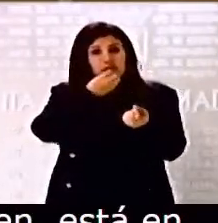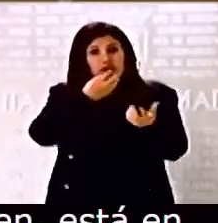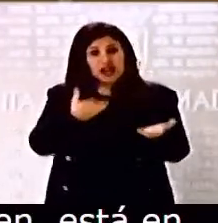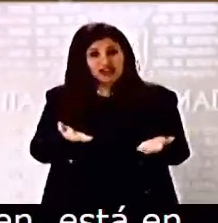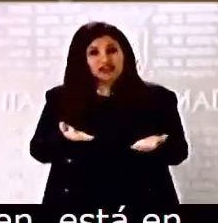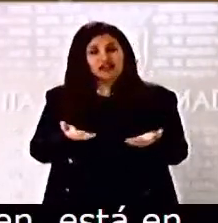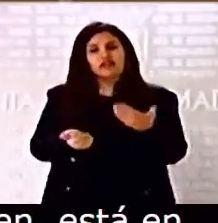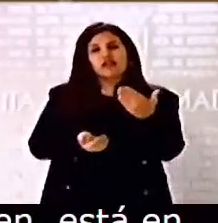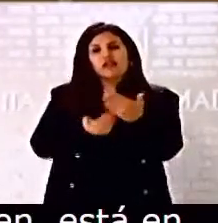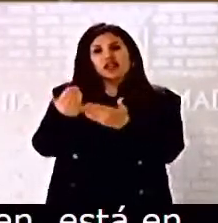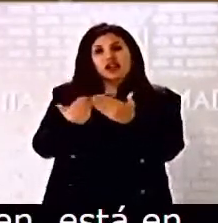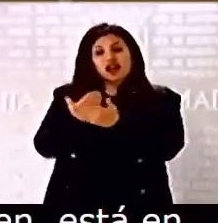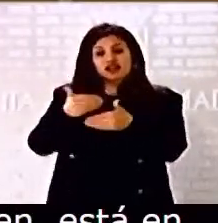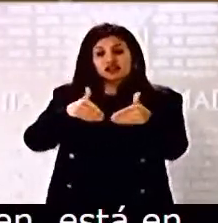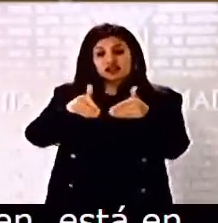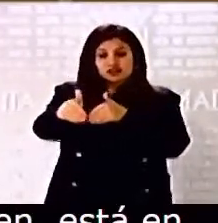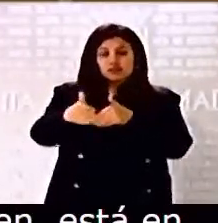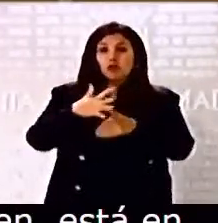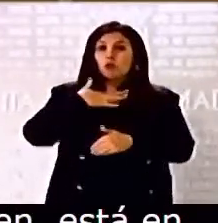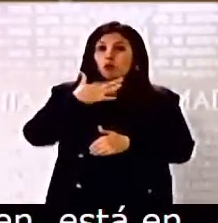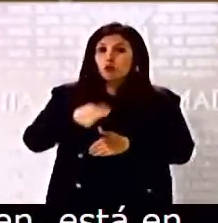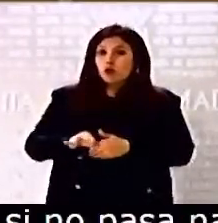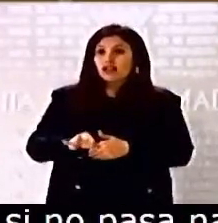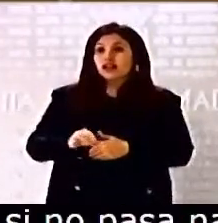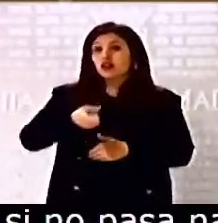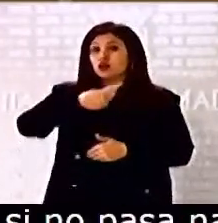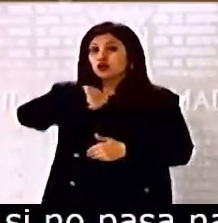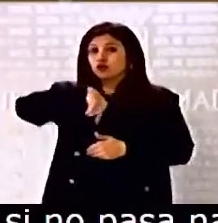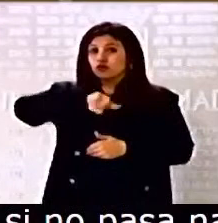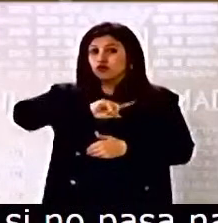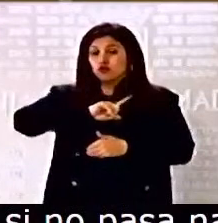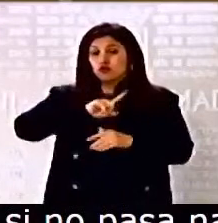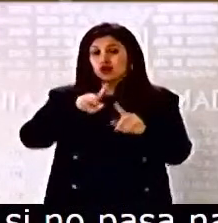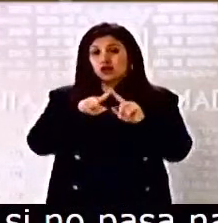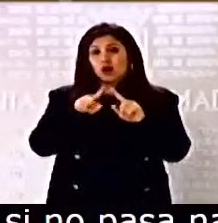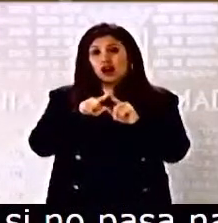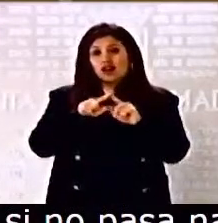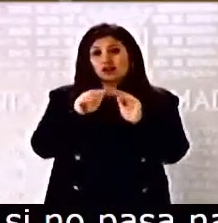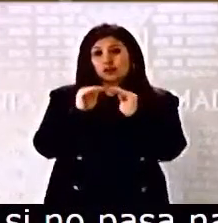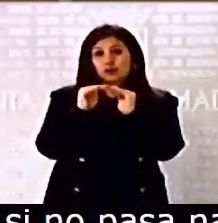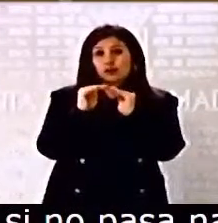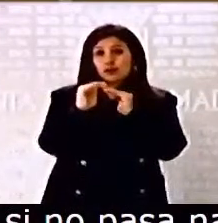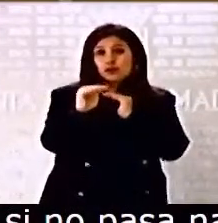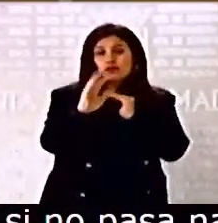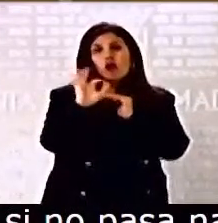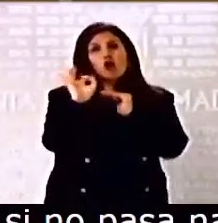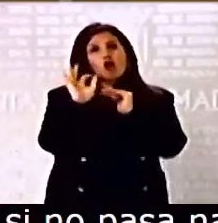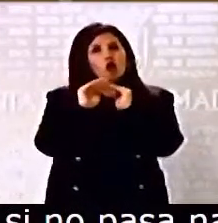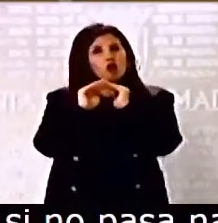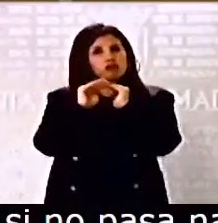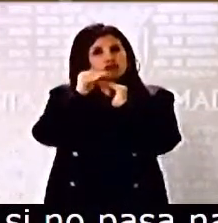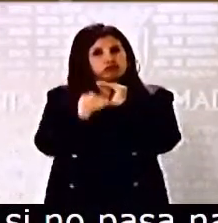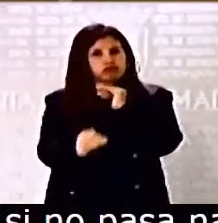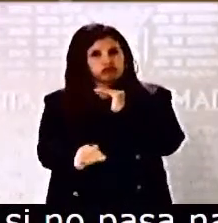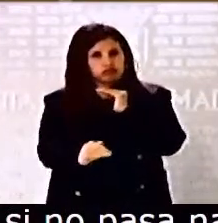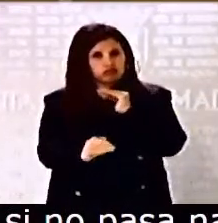días la tendencia será o de estabilización o de descenso de las